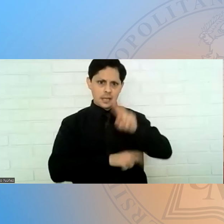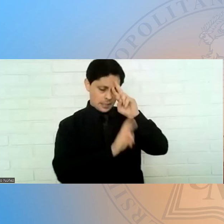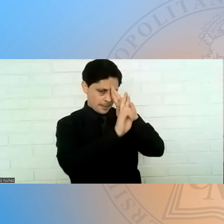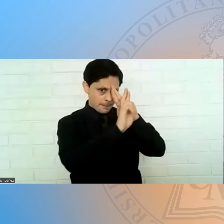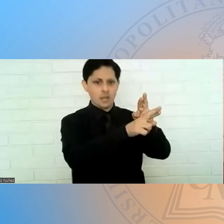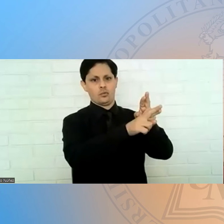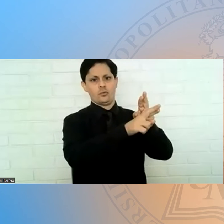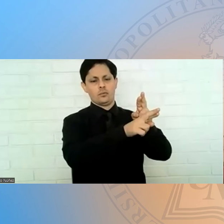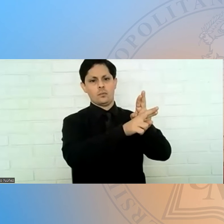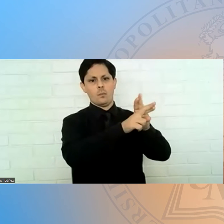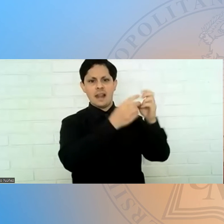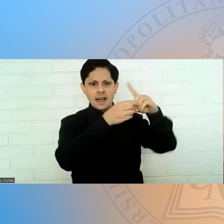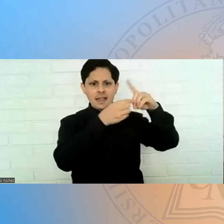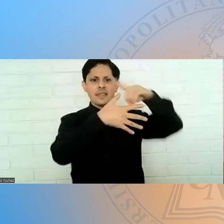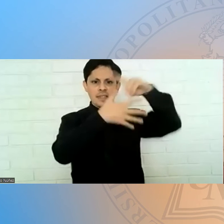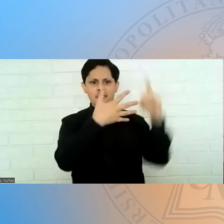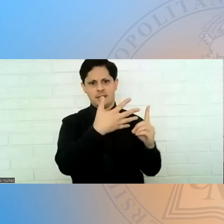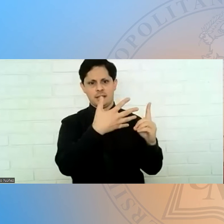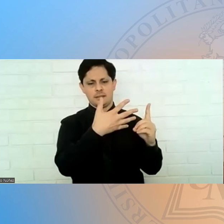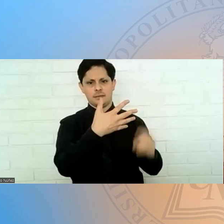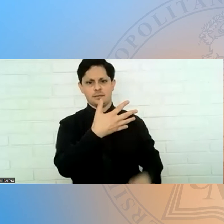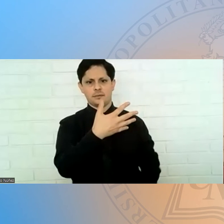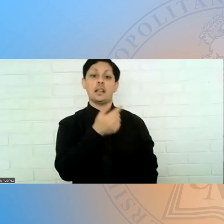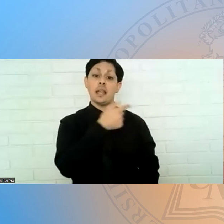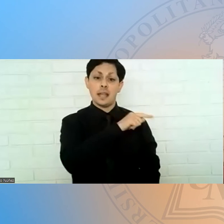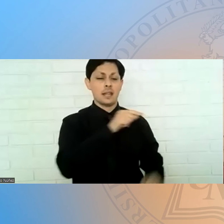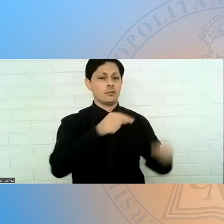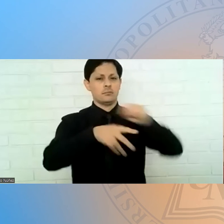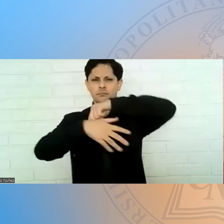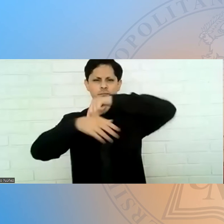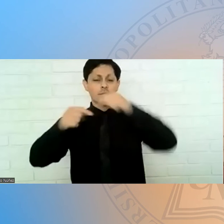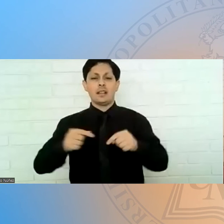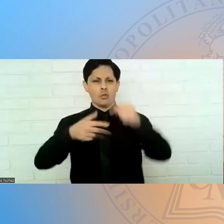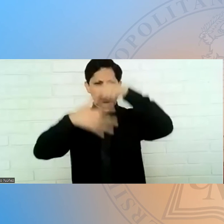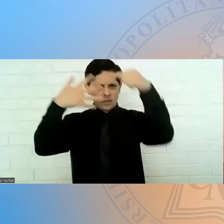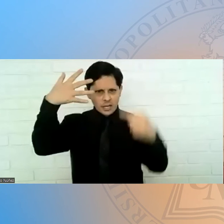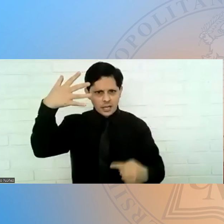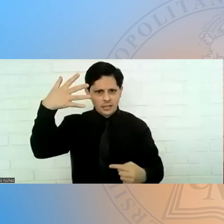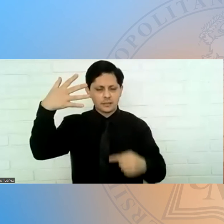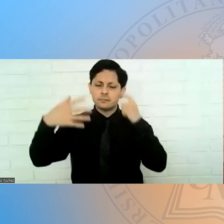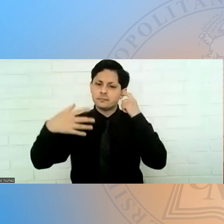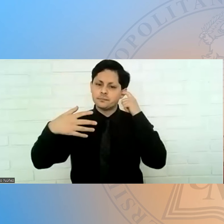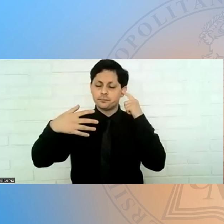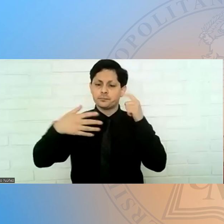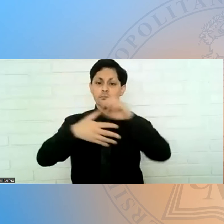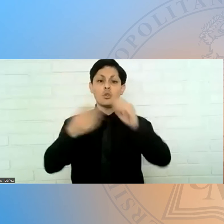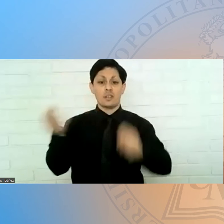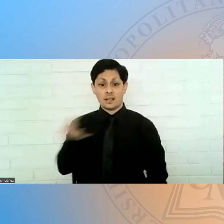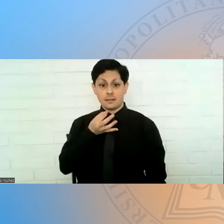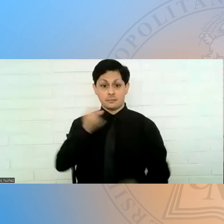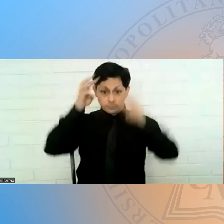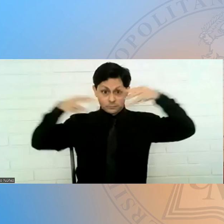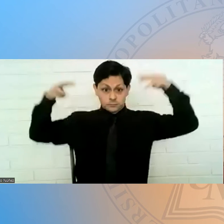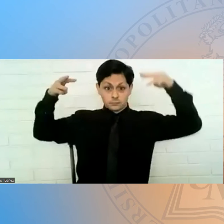diversidad. Eso a grandes rasgos, a grandes síntesis, en grandes palabras, lo que Sardel nos presentó esta